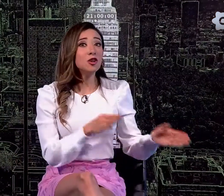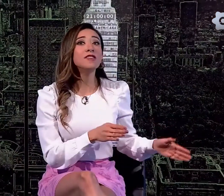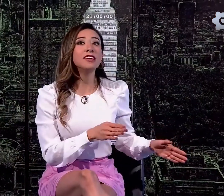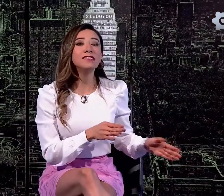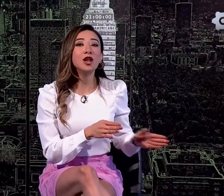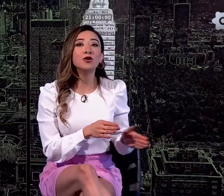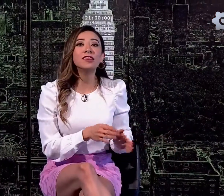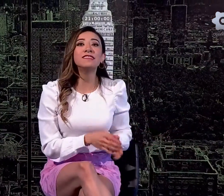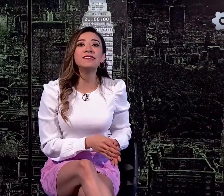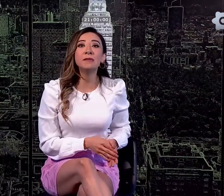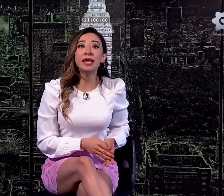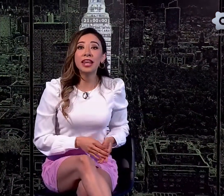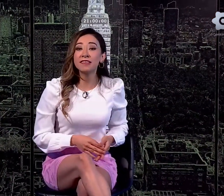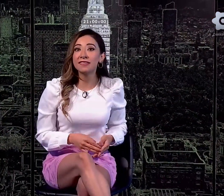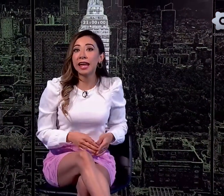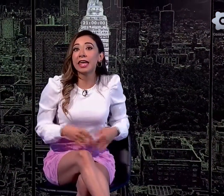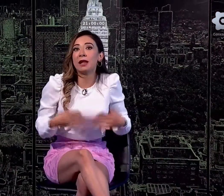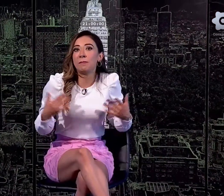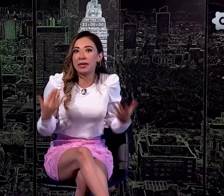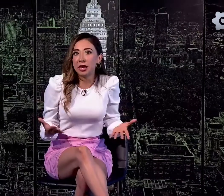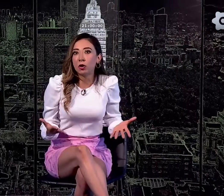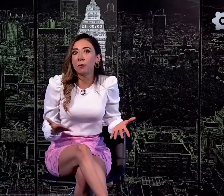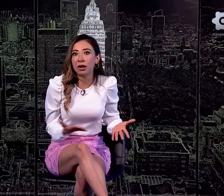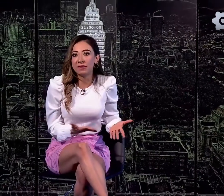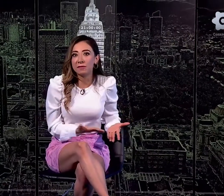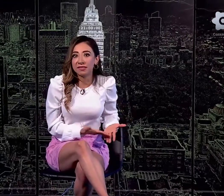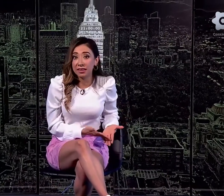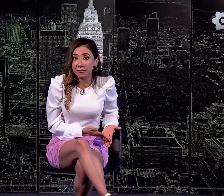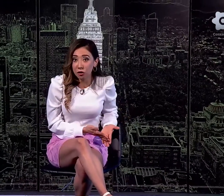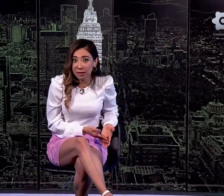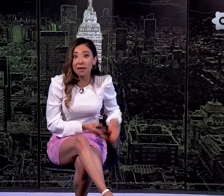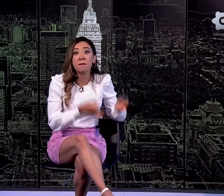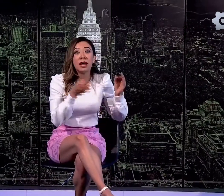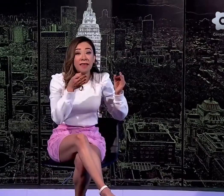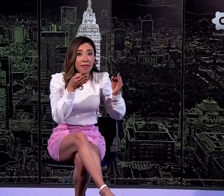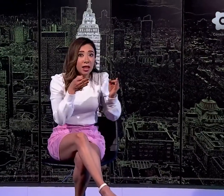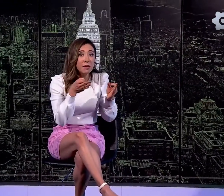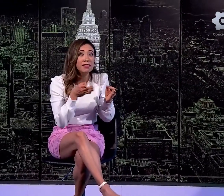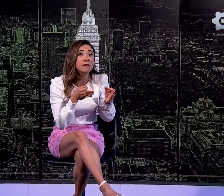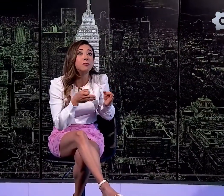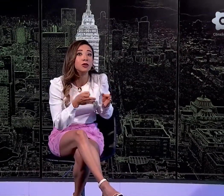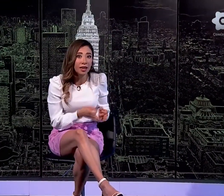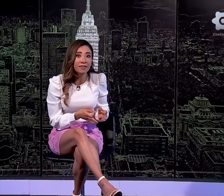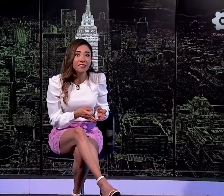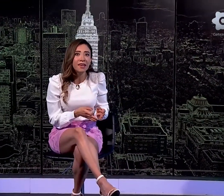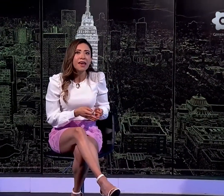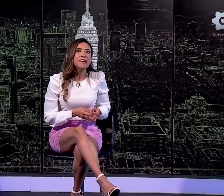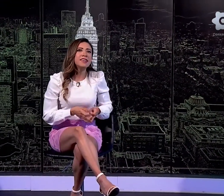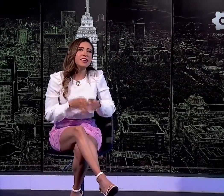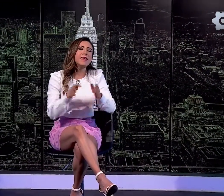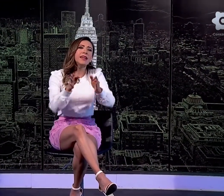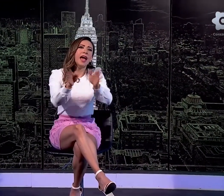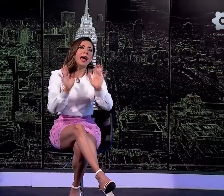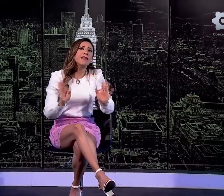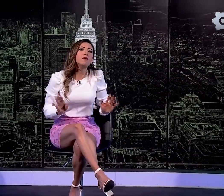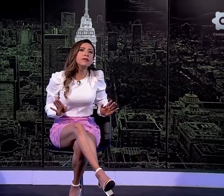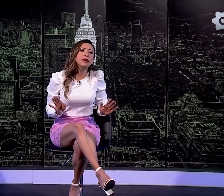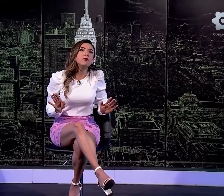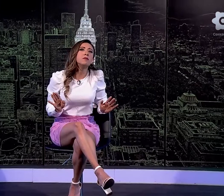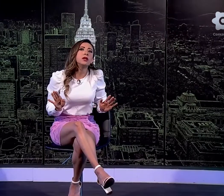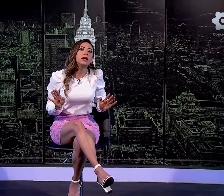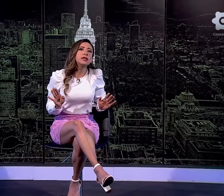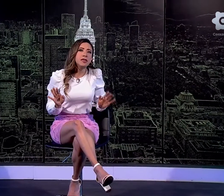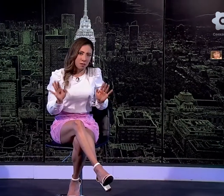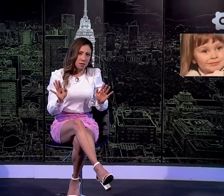Y entonces, los que sí se van a arriesgar el pellejo por las investigaciones verdaderamente importantes, se quedan, haga de